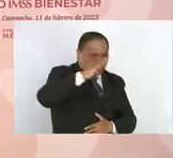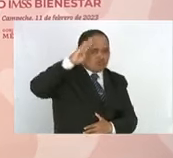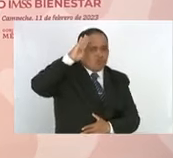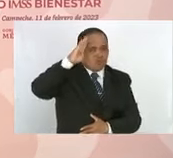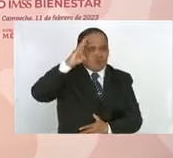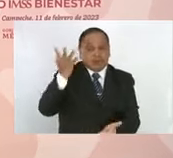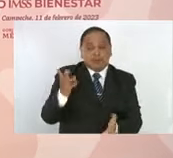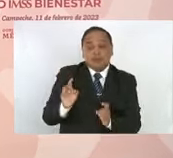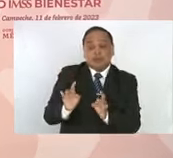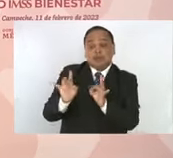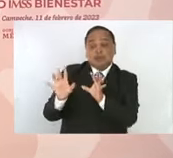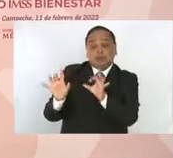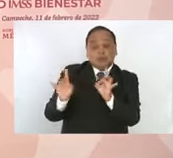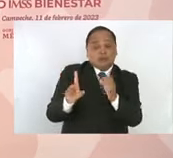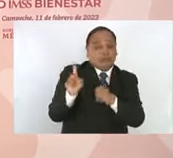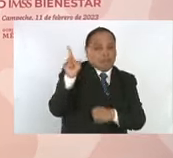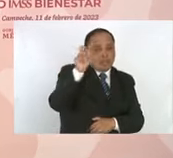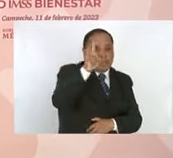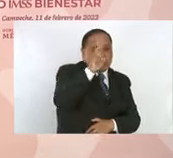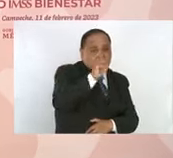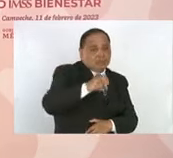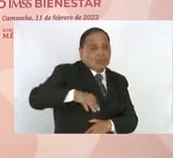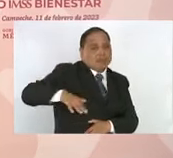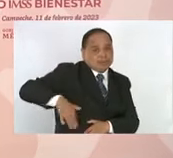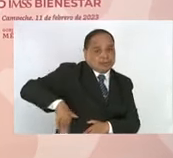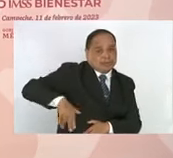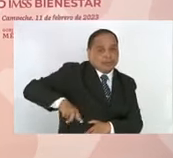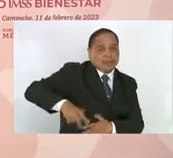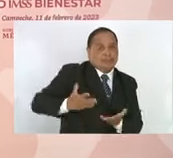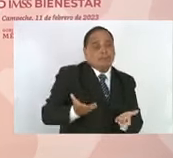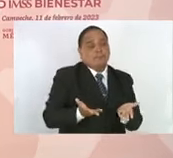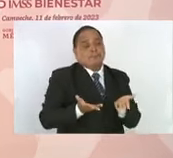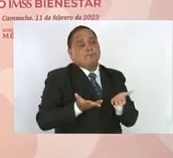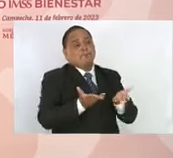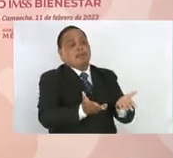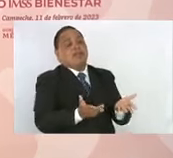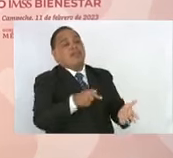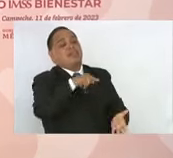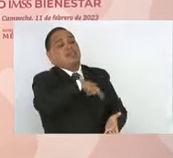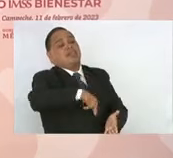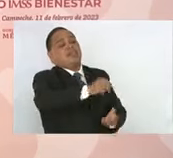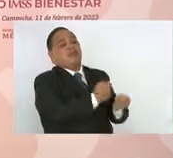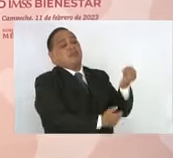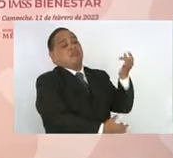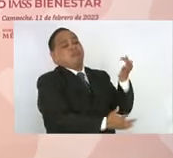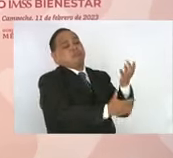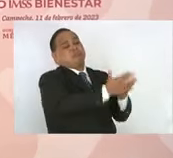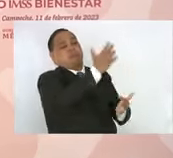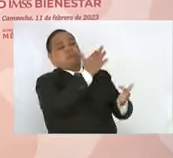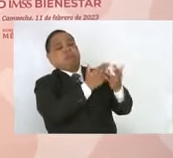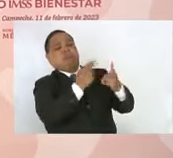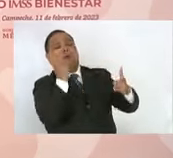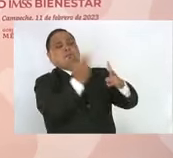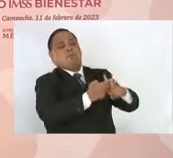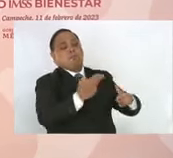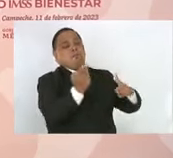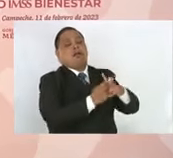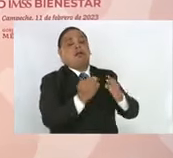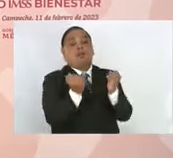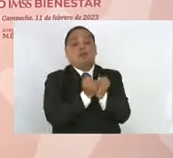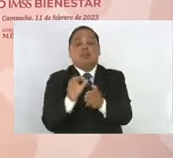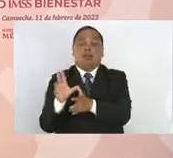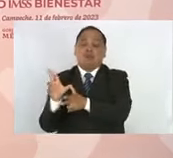momentos muy difíciles, como los vividos durante el incendio en la base de supertanqueros de Matanzas y el paso del huracán